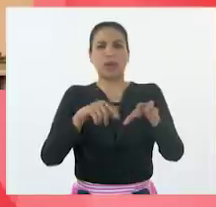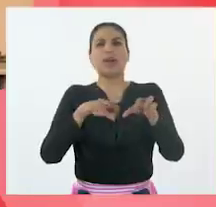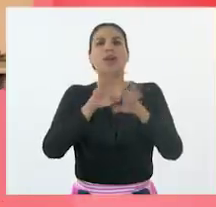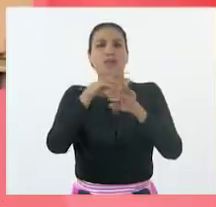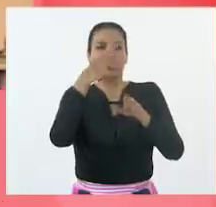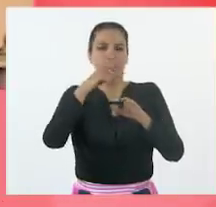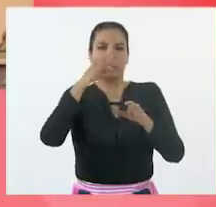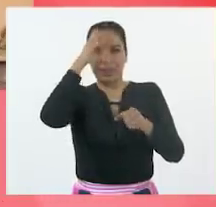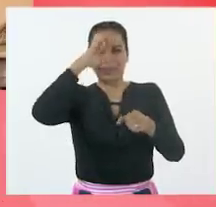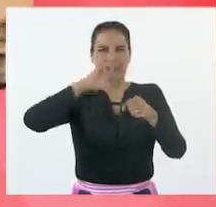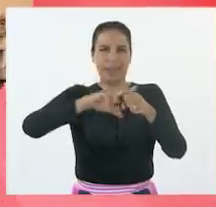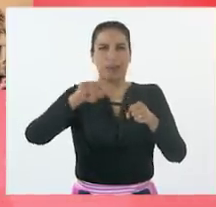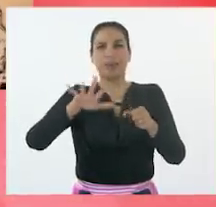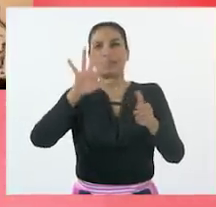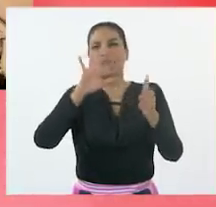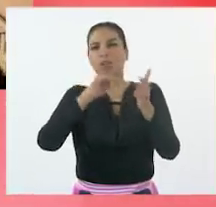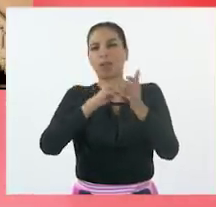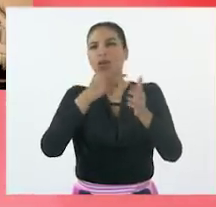hombres contra